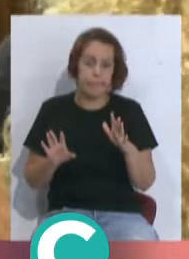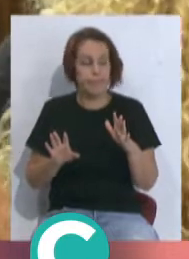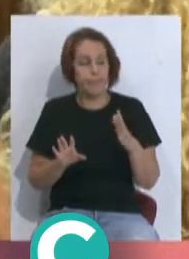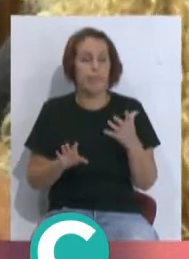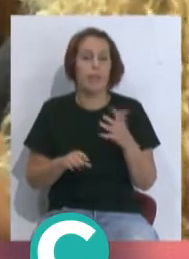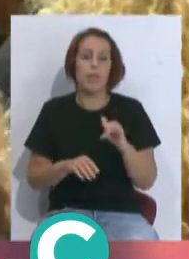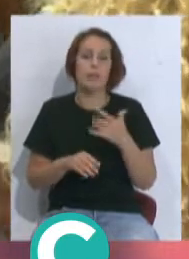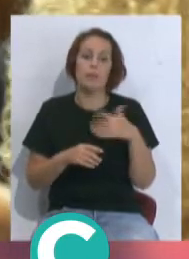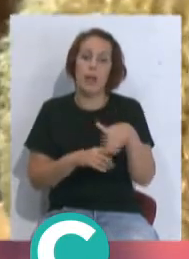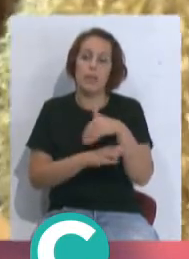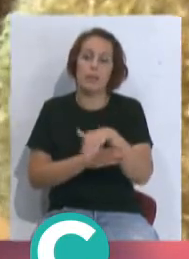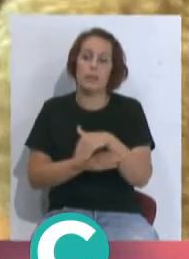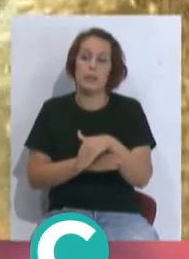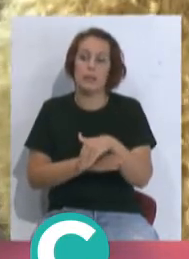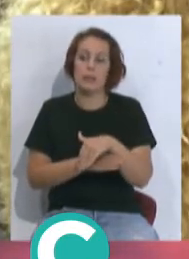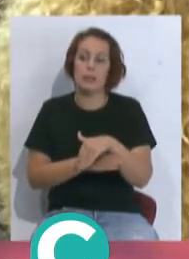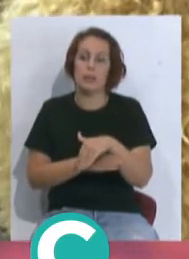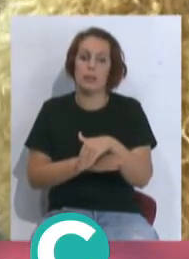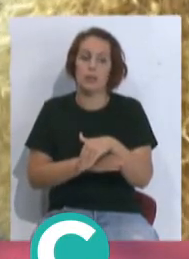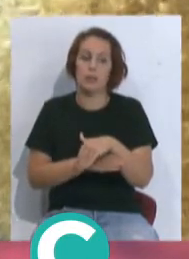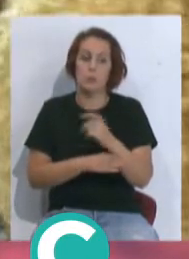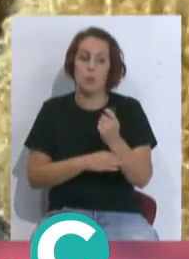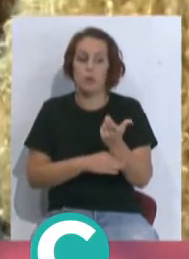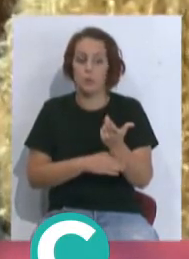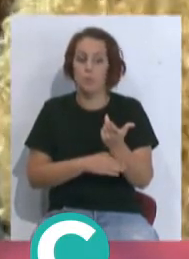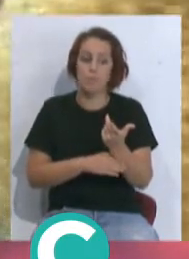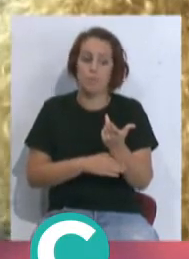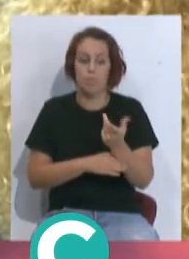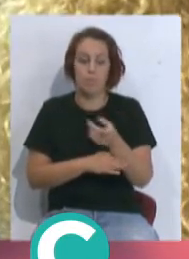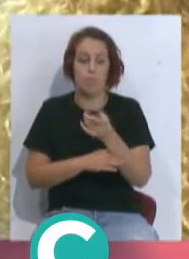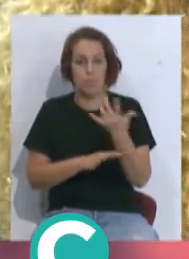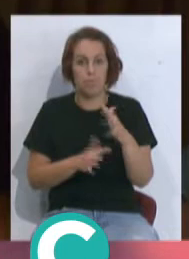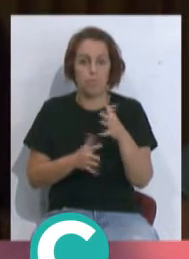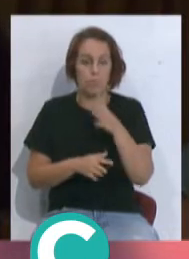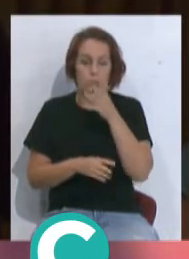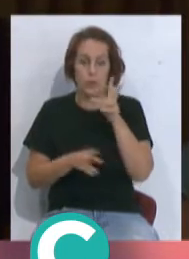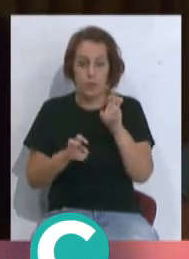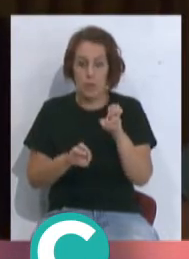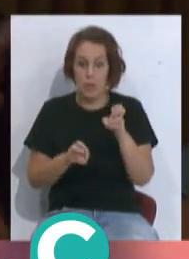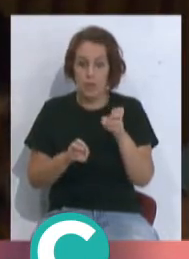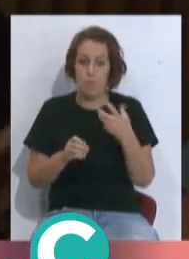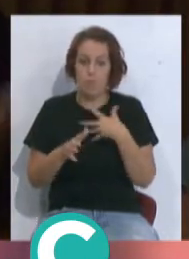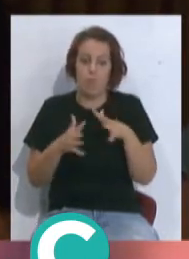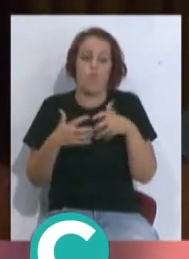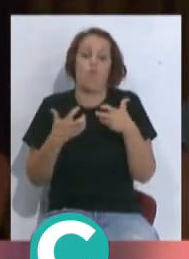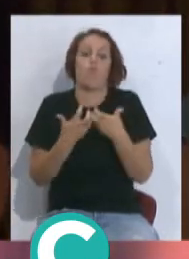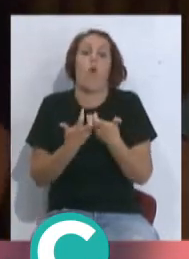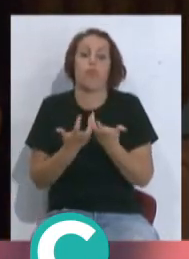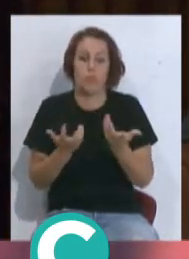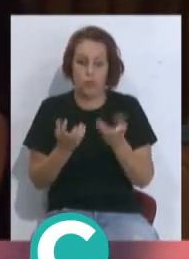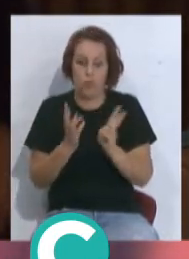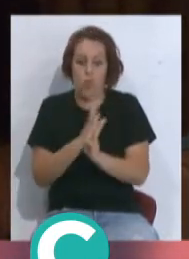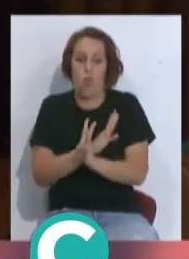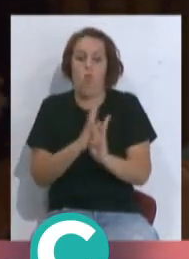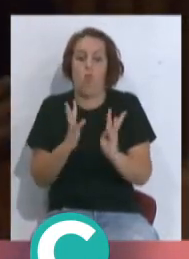pasa que las calles pues están un poco de aquella forma por cuestiones de aforo, digamos, ¿no? Porque están hasta arriba de gente.